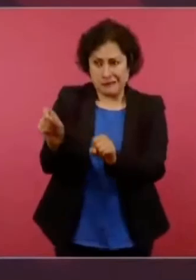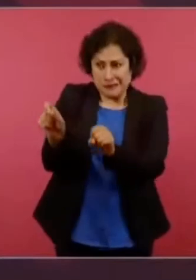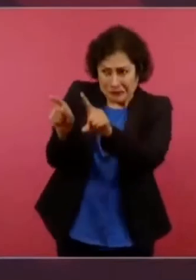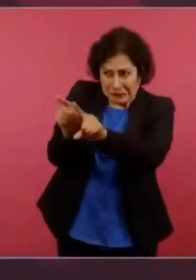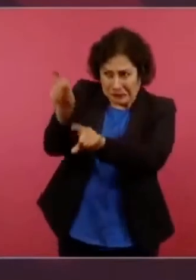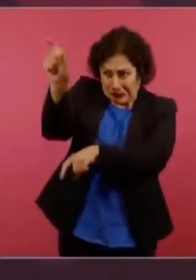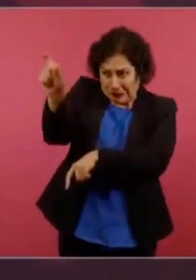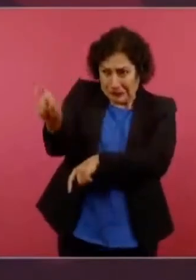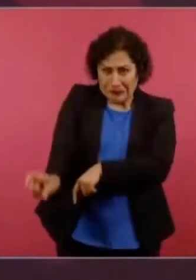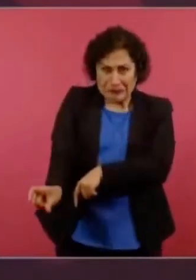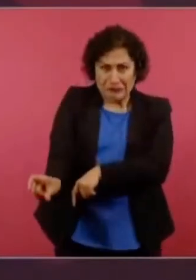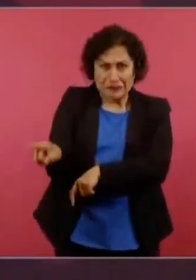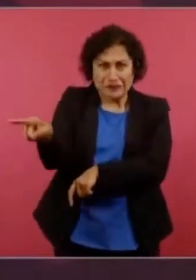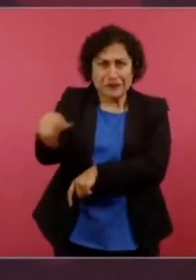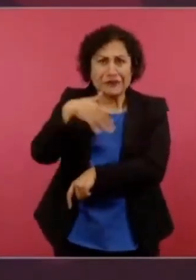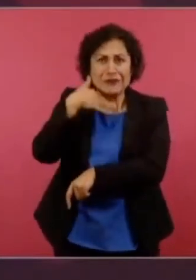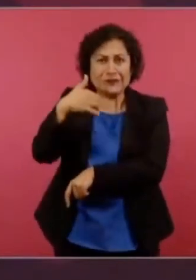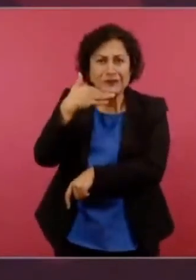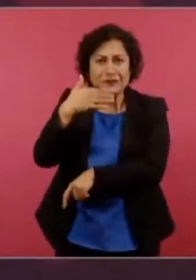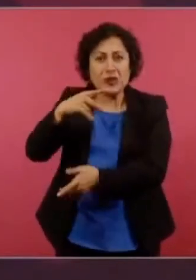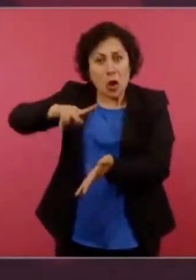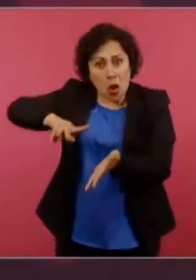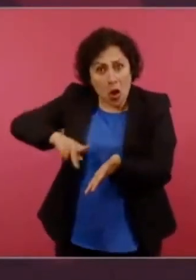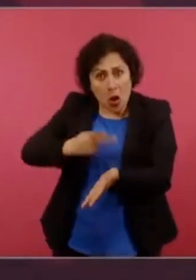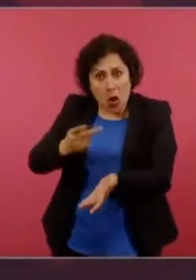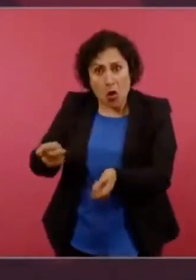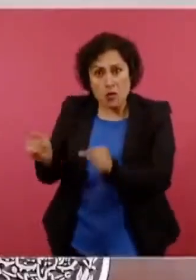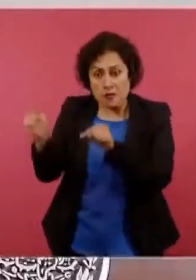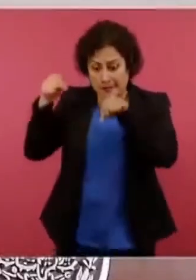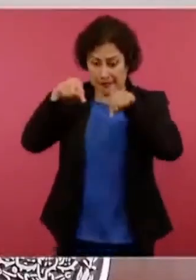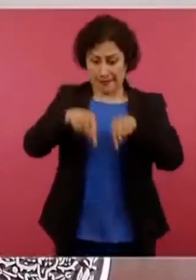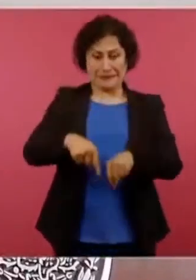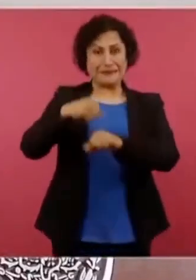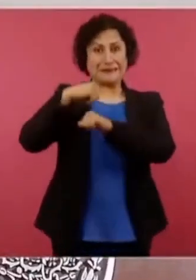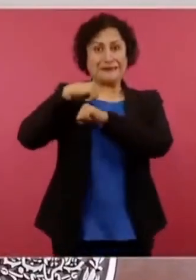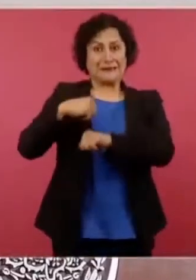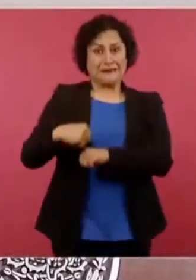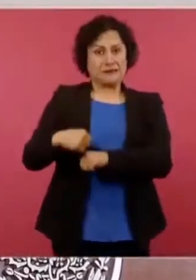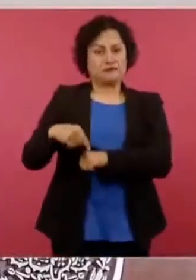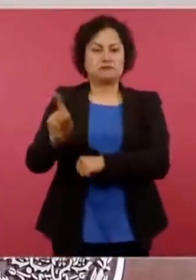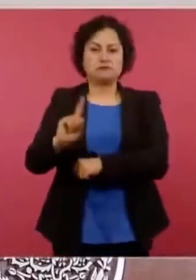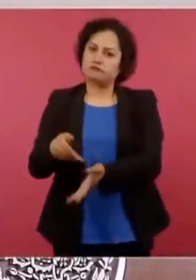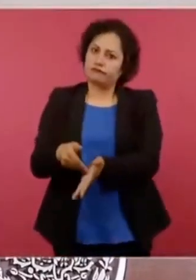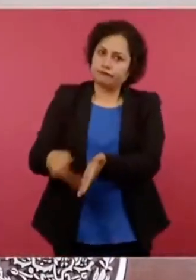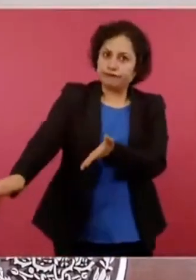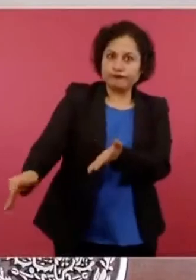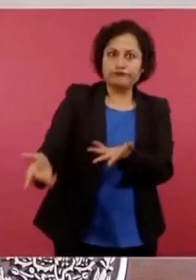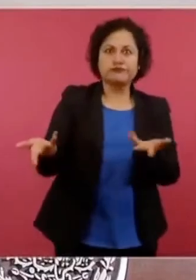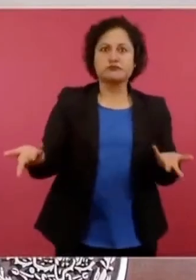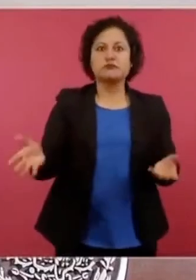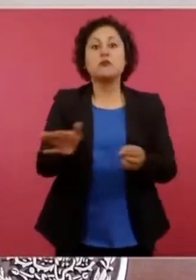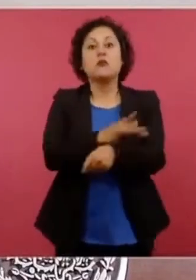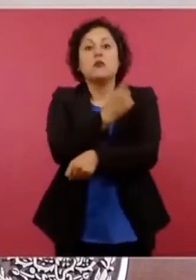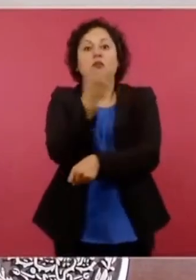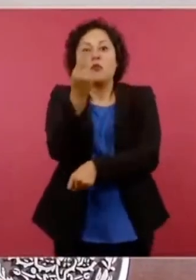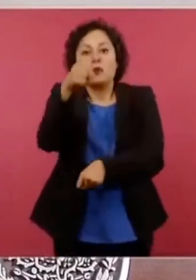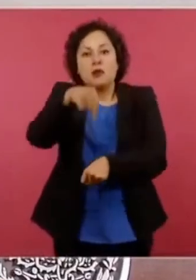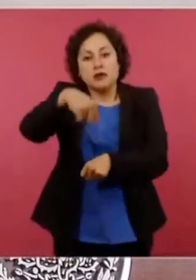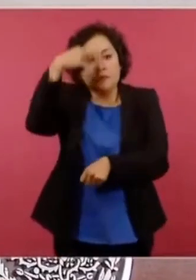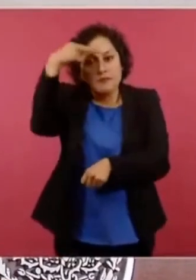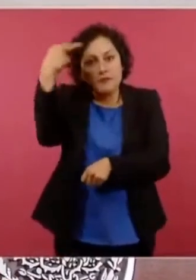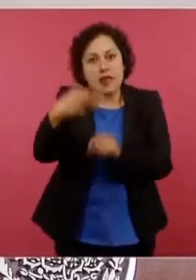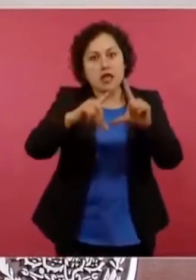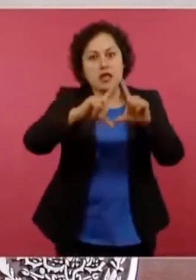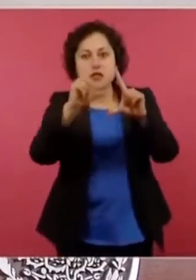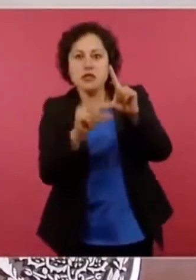esa peste que tanto dañó a México, la corrupción. Y lo tenemos que